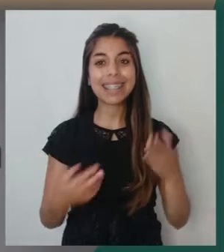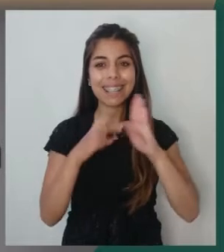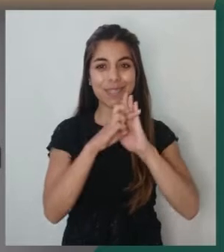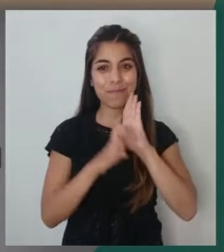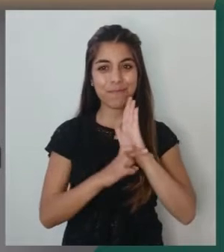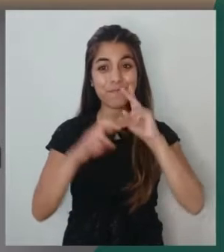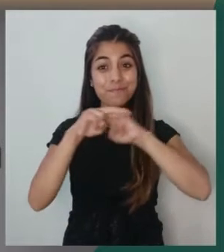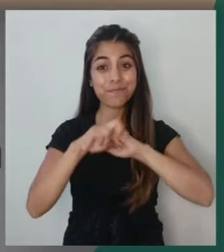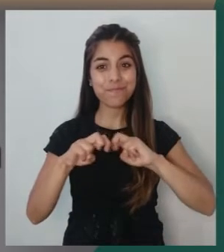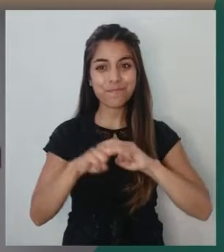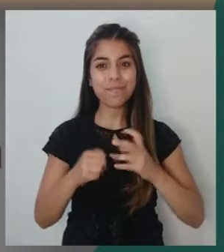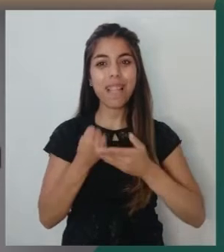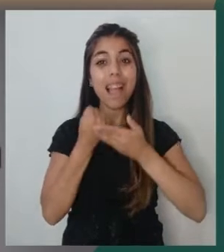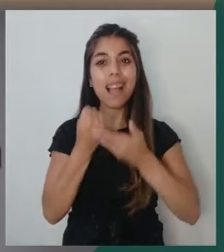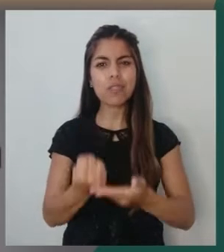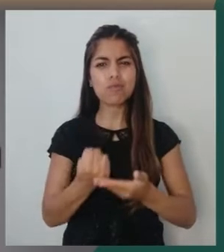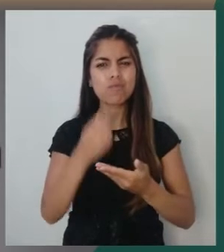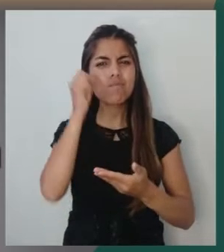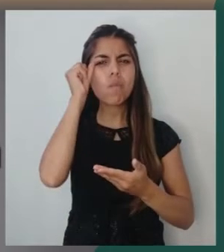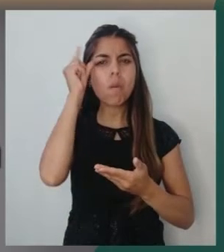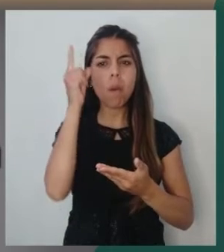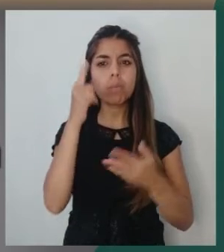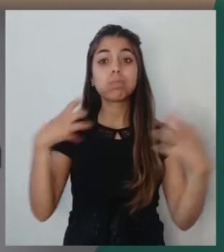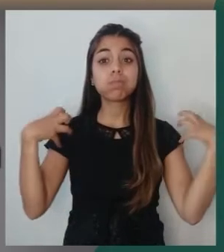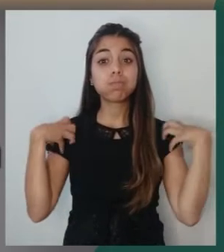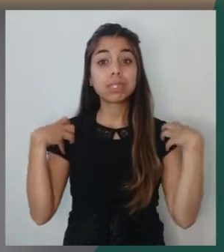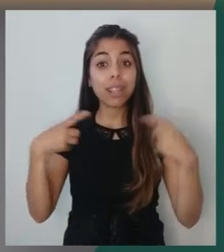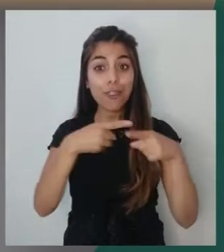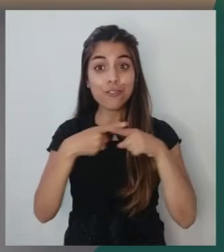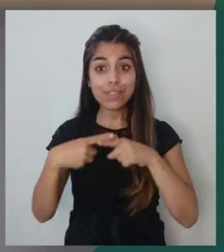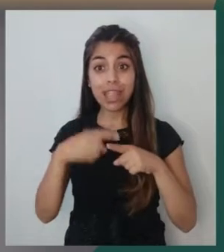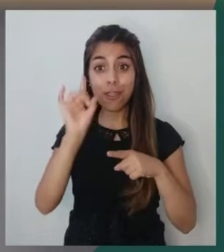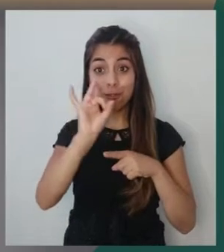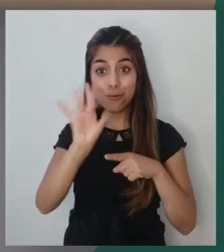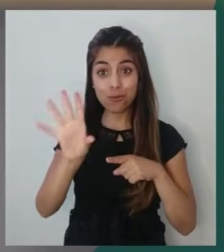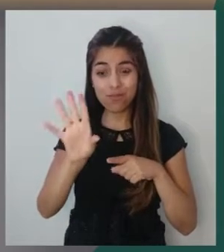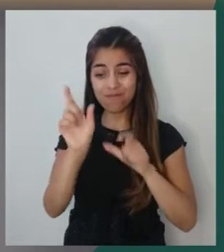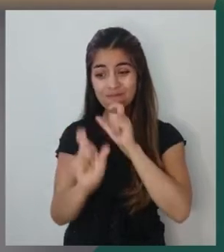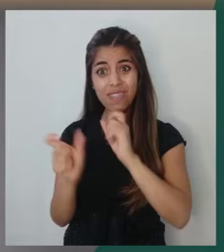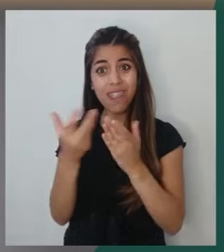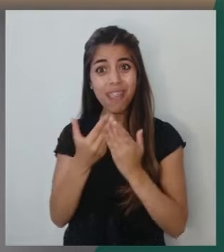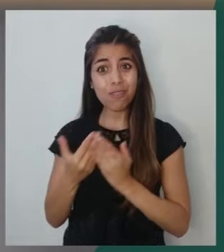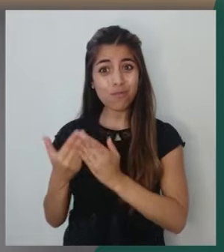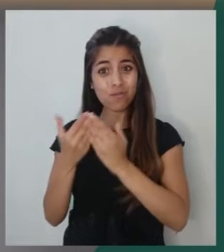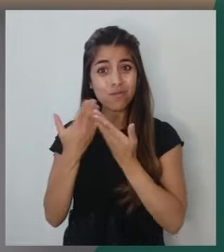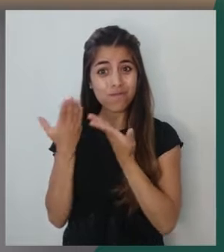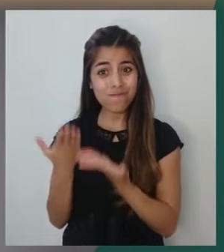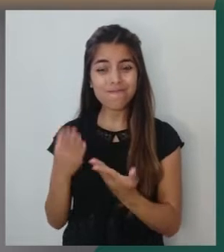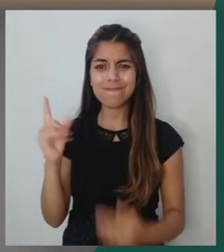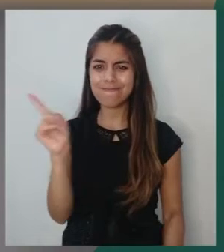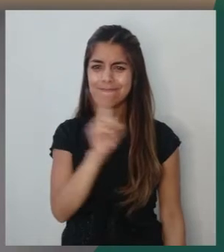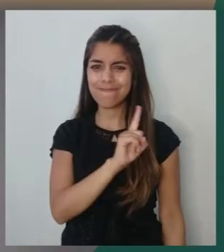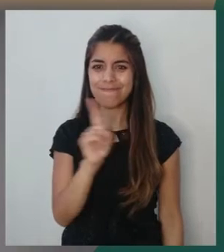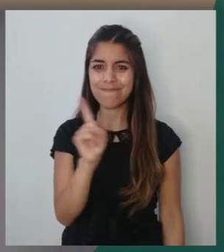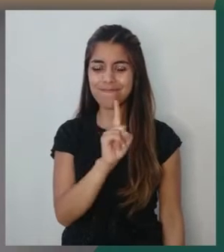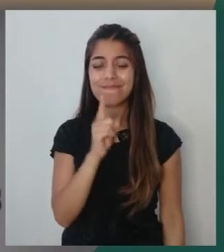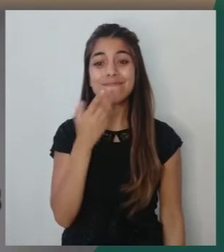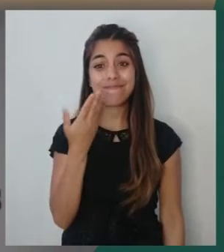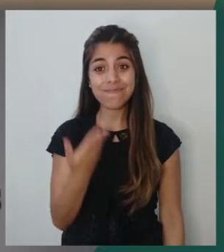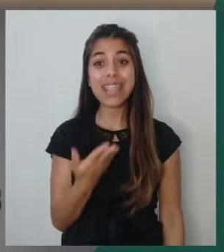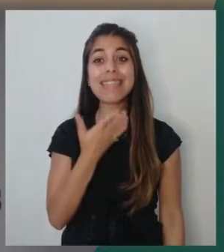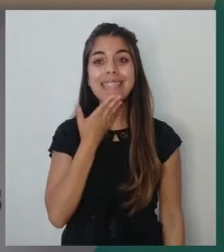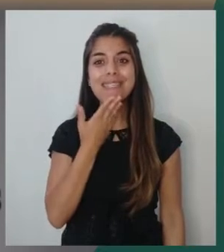Este proyecto de investigación colabora en comprender que la responsabilidad social no puede reducirse al aprendizaje de competencias solo los